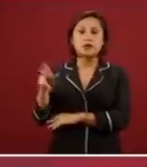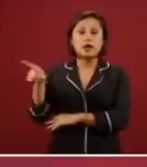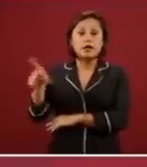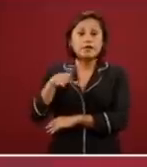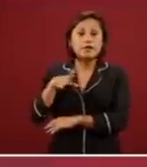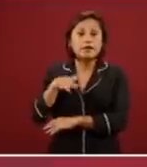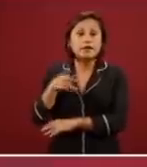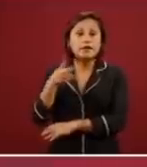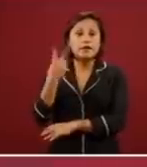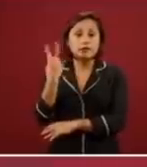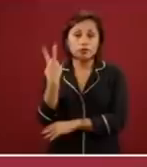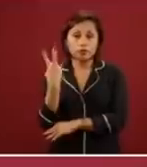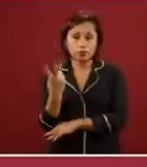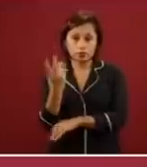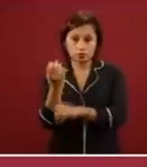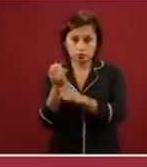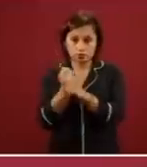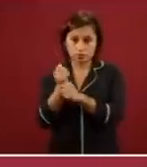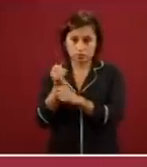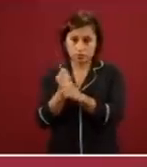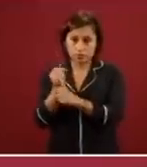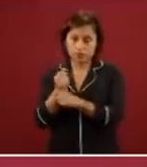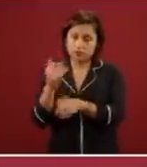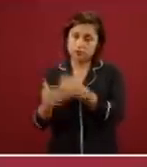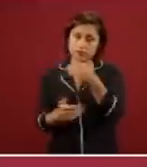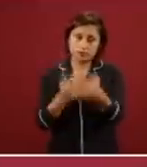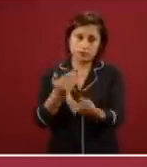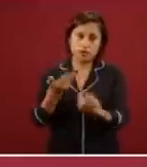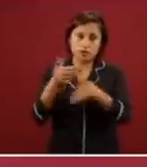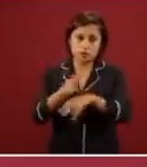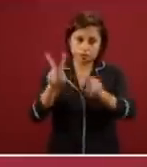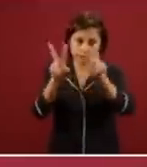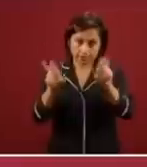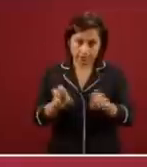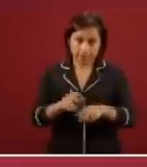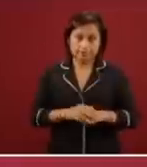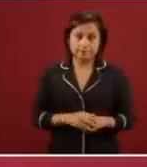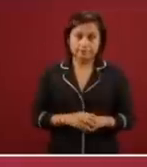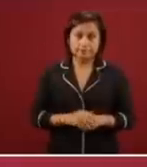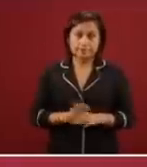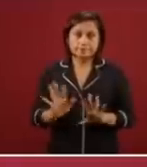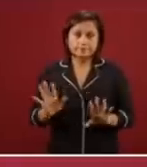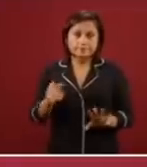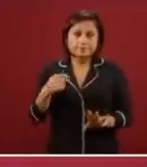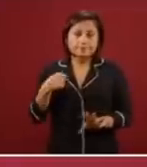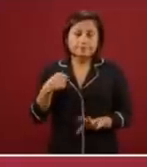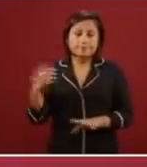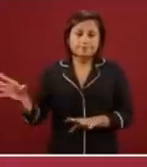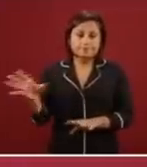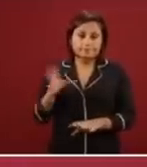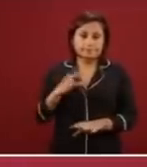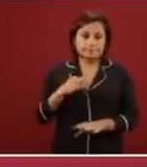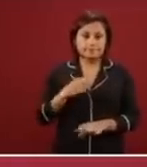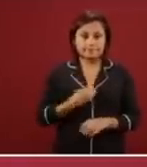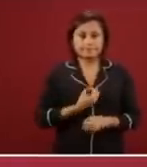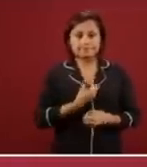en proceso sobre este asunto. No puedo decir más porque no me